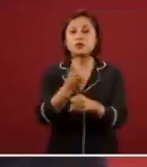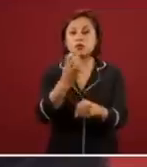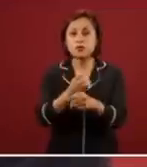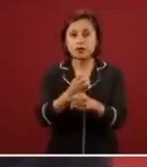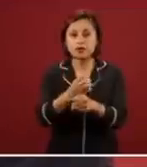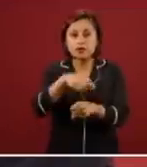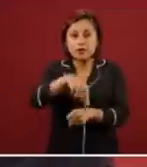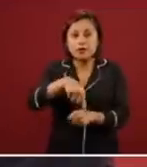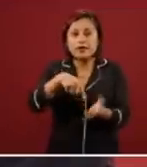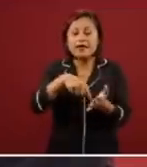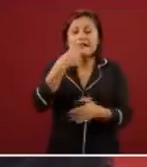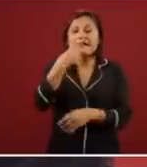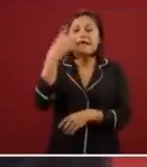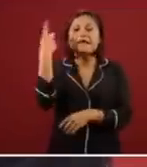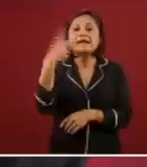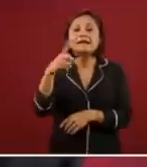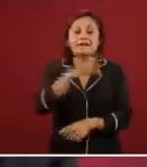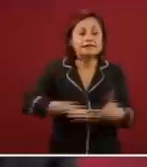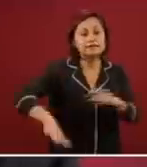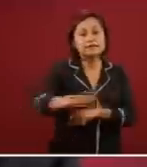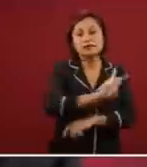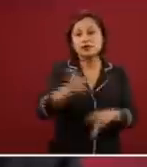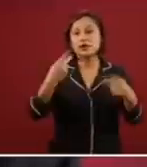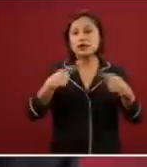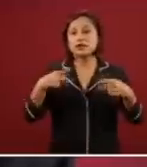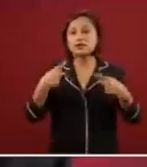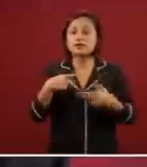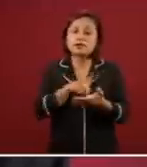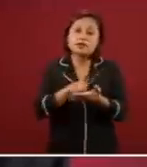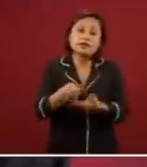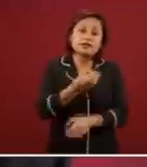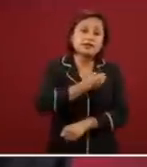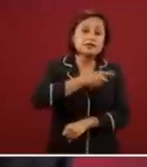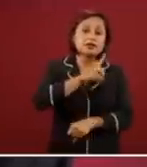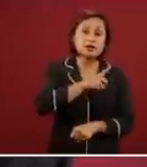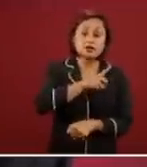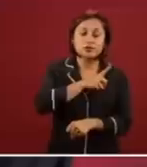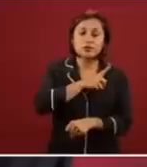salud, y la nueva ley de salud